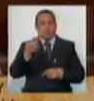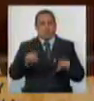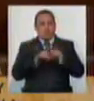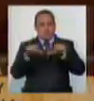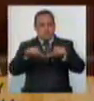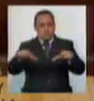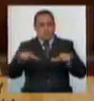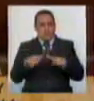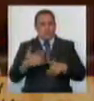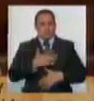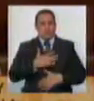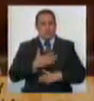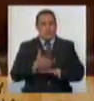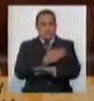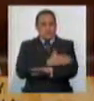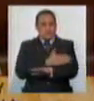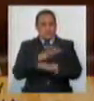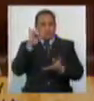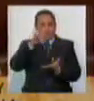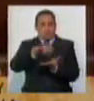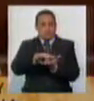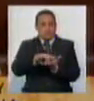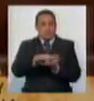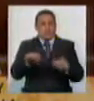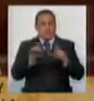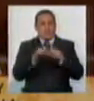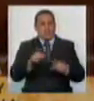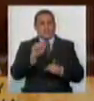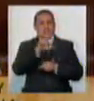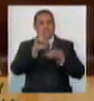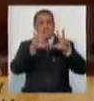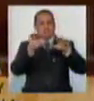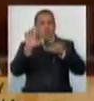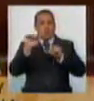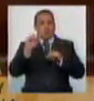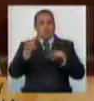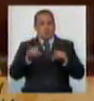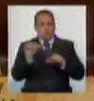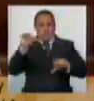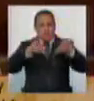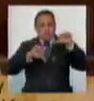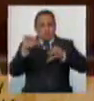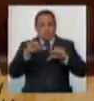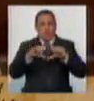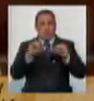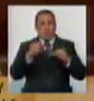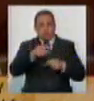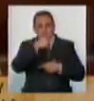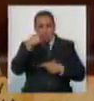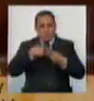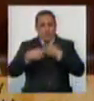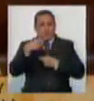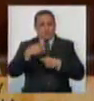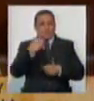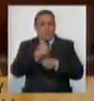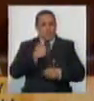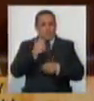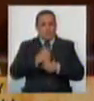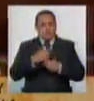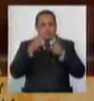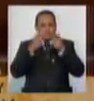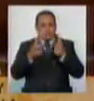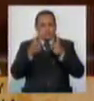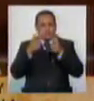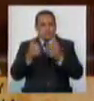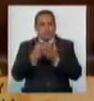clandestinas de aterrizaje y 3.839 laboratorios. Venimos trabajando también en la mejora